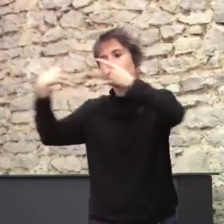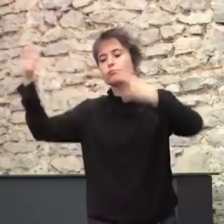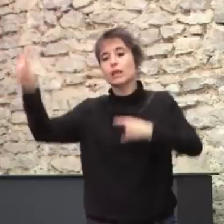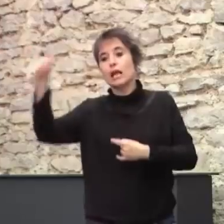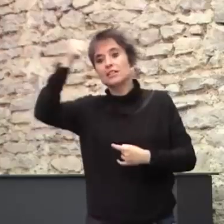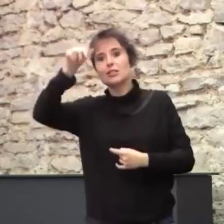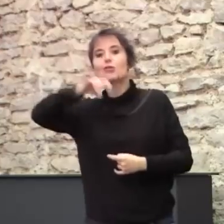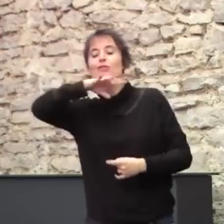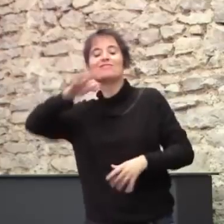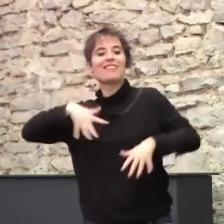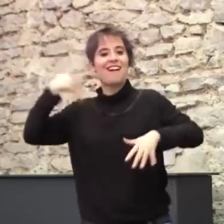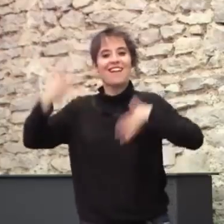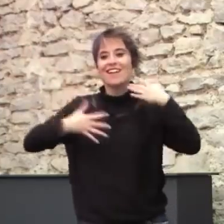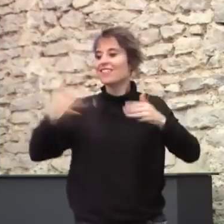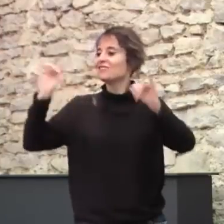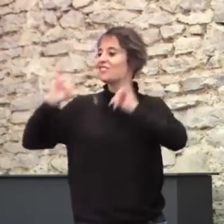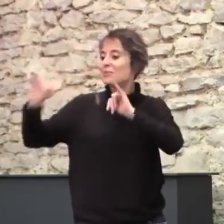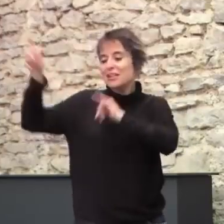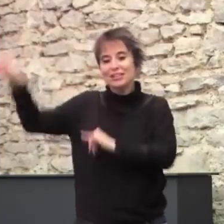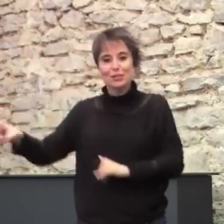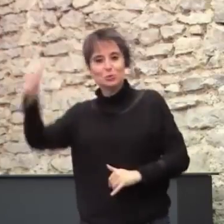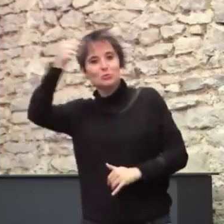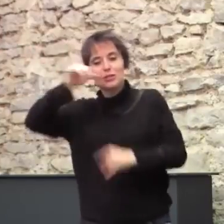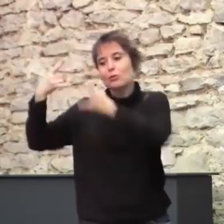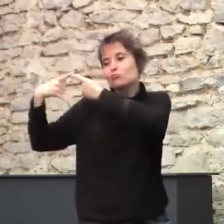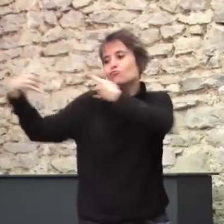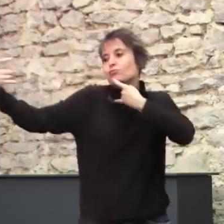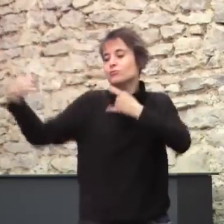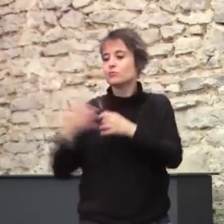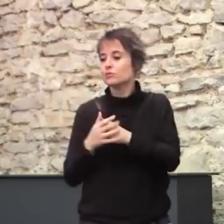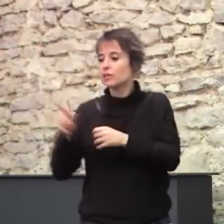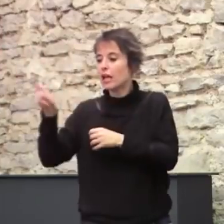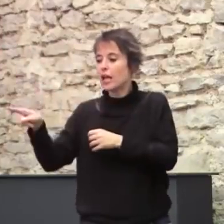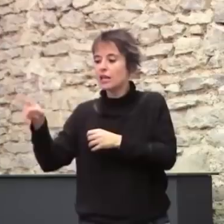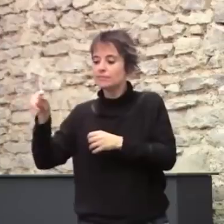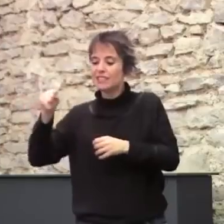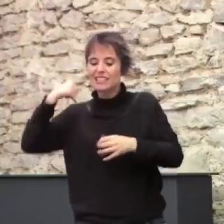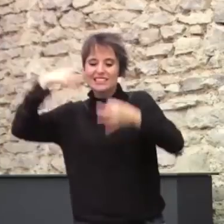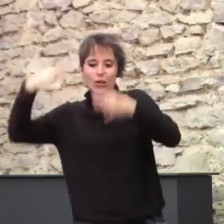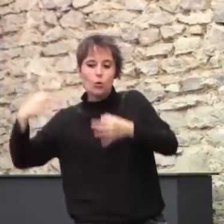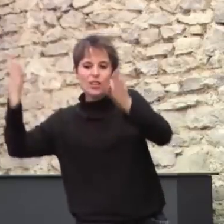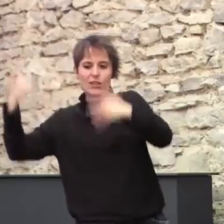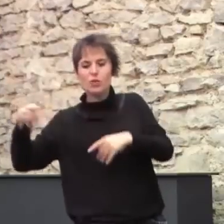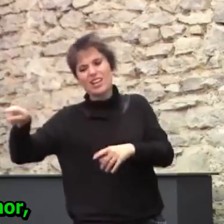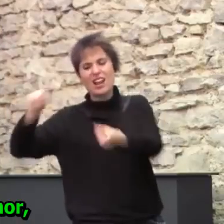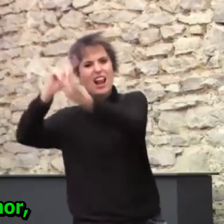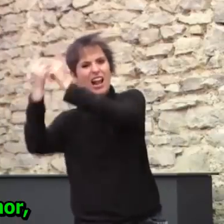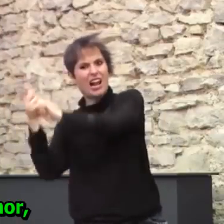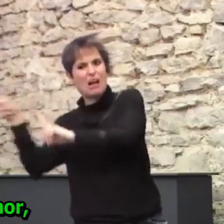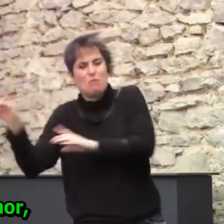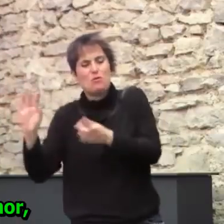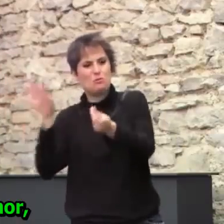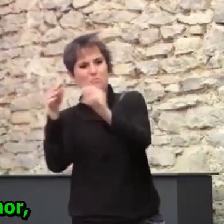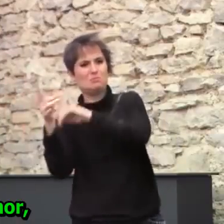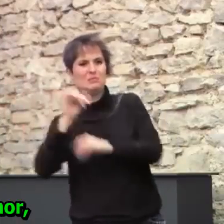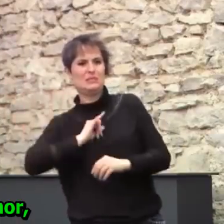vez de un chico muy alegre y muy divertido, y con su inseguridad pues como que dejó de ser como él era, ¿no?